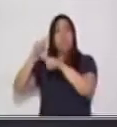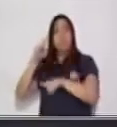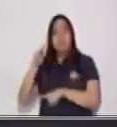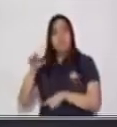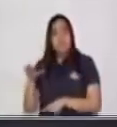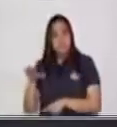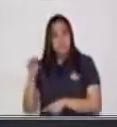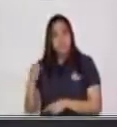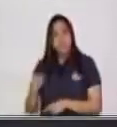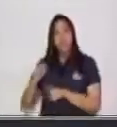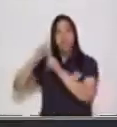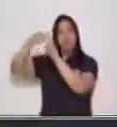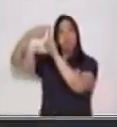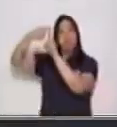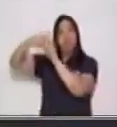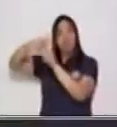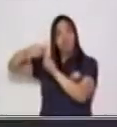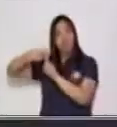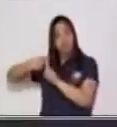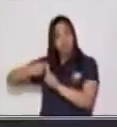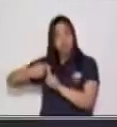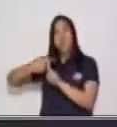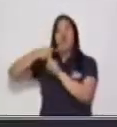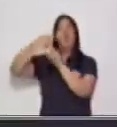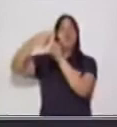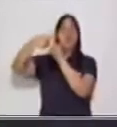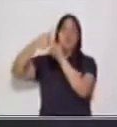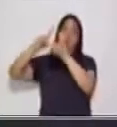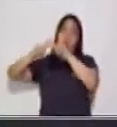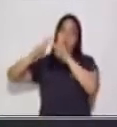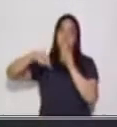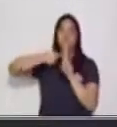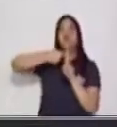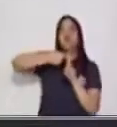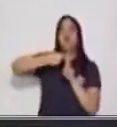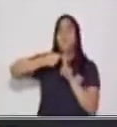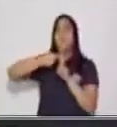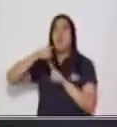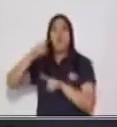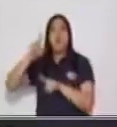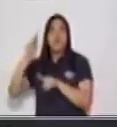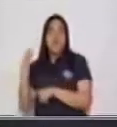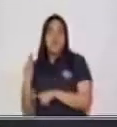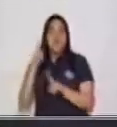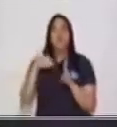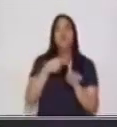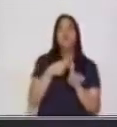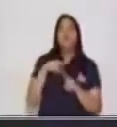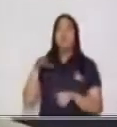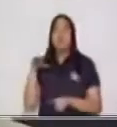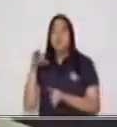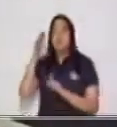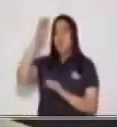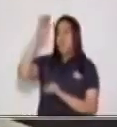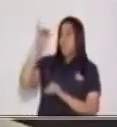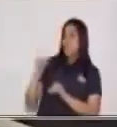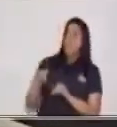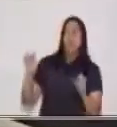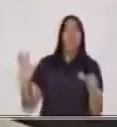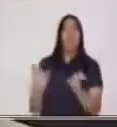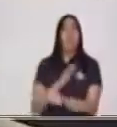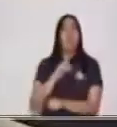sumando esas edades actuales, X, Y, Z, vamos a obtener por resultado 80. Esta